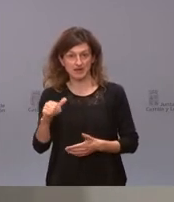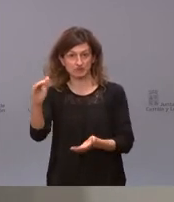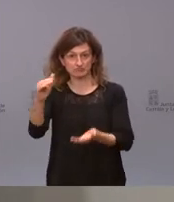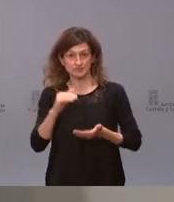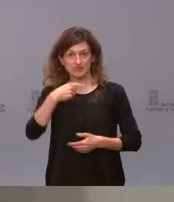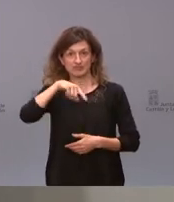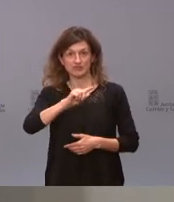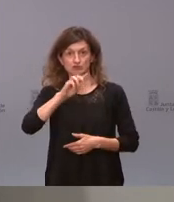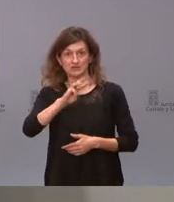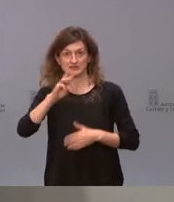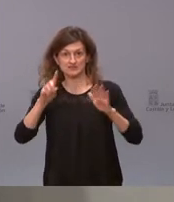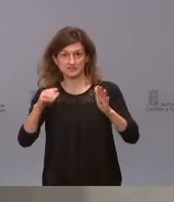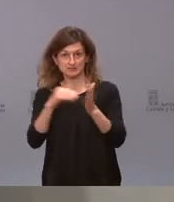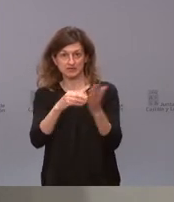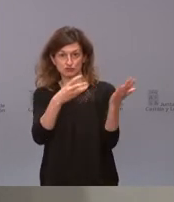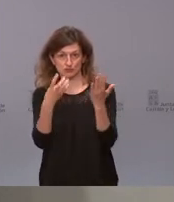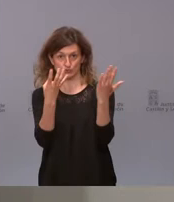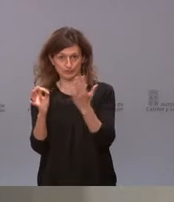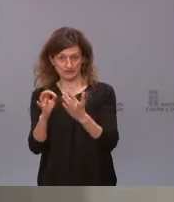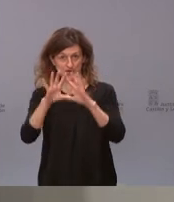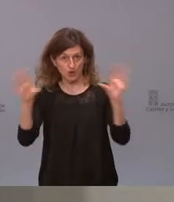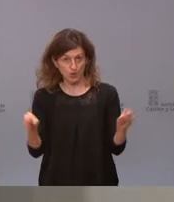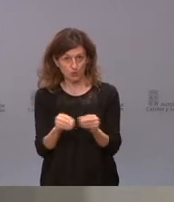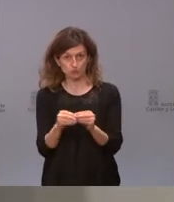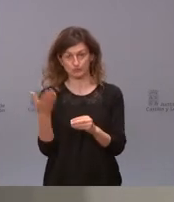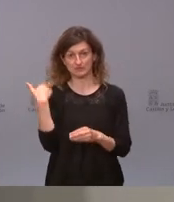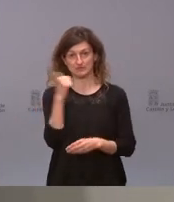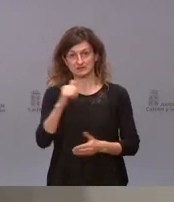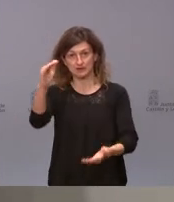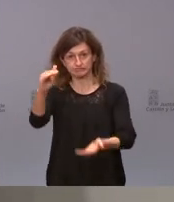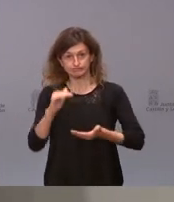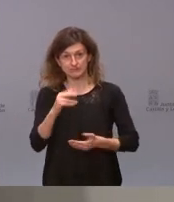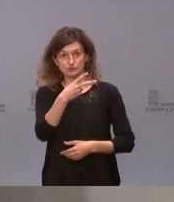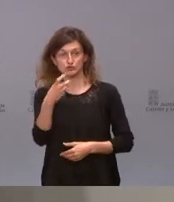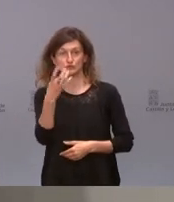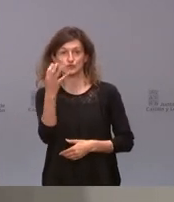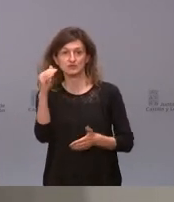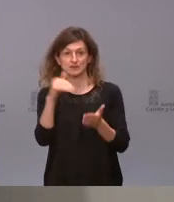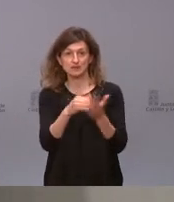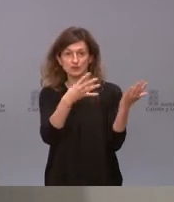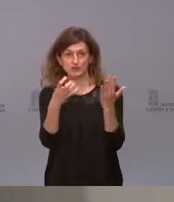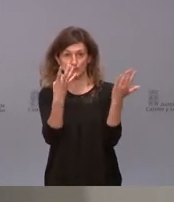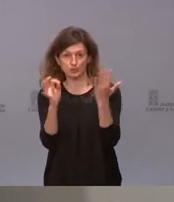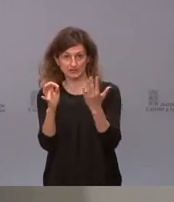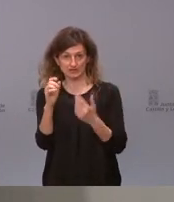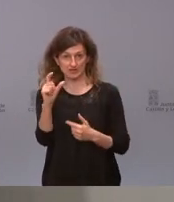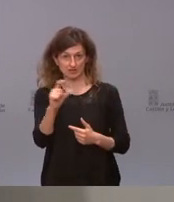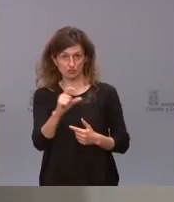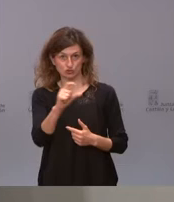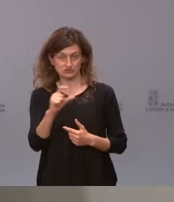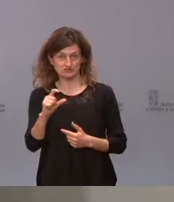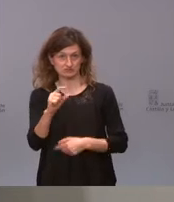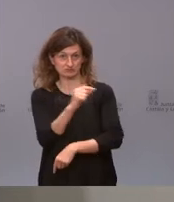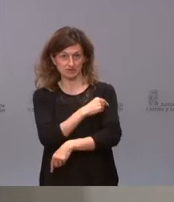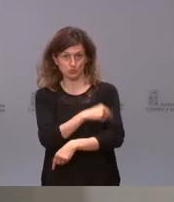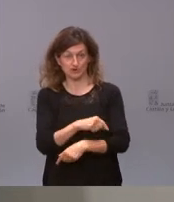136 1890 en conjunto la semana pasada recibimos 240 1990 en dosis de